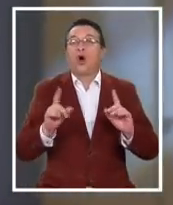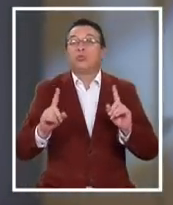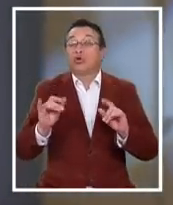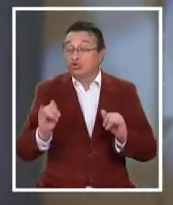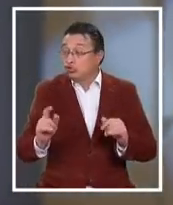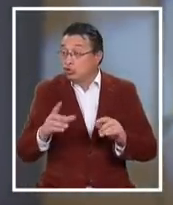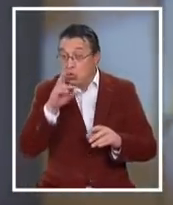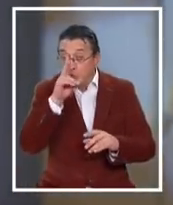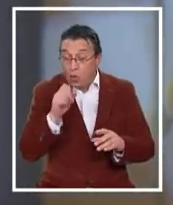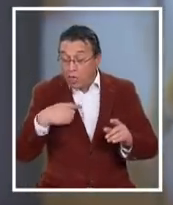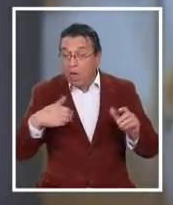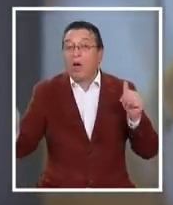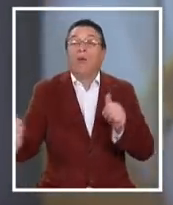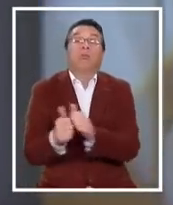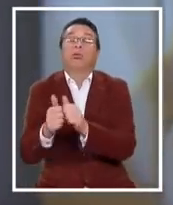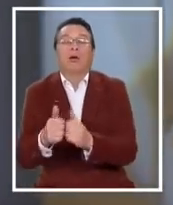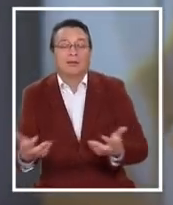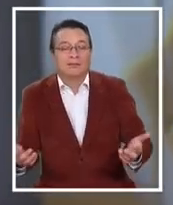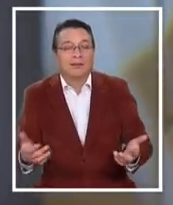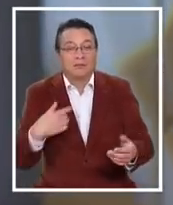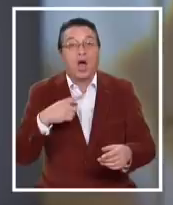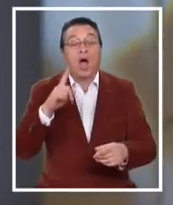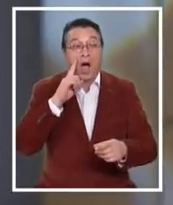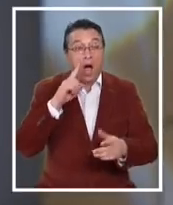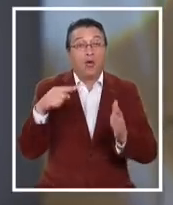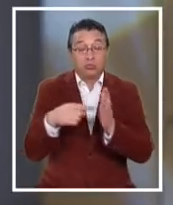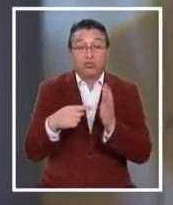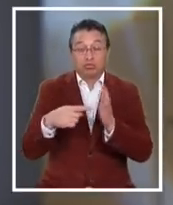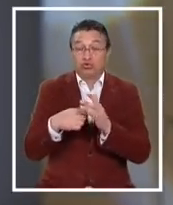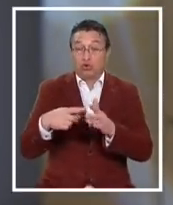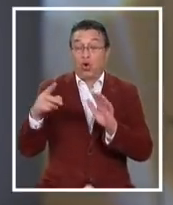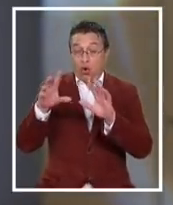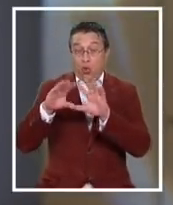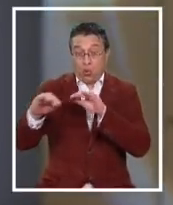nos plegaríamos a esa candidatura. Ahora, yo creo que tenemos un montón de puntos convergentes con Daniel. ¿Y